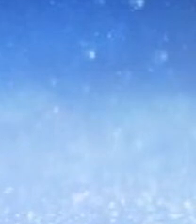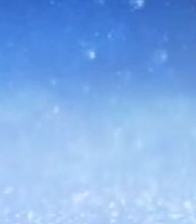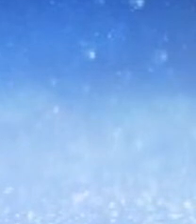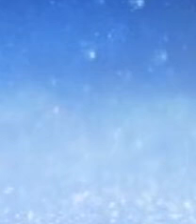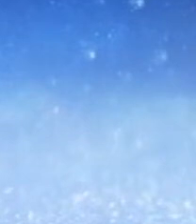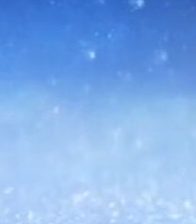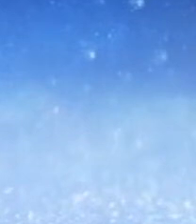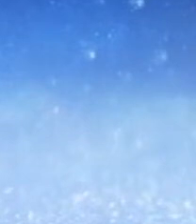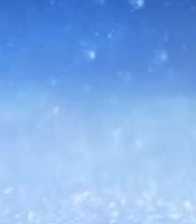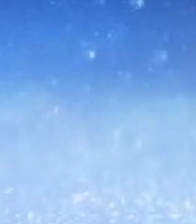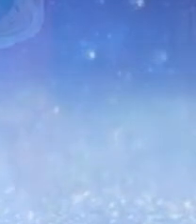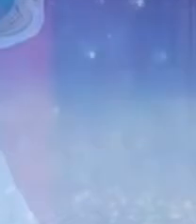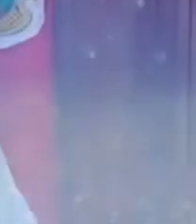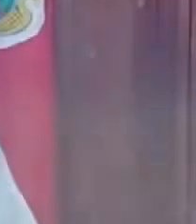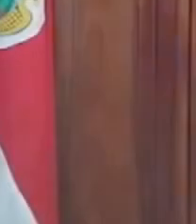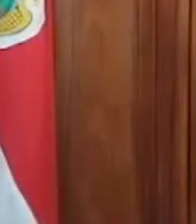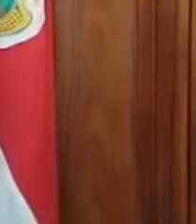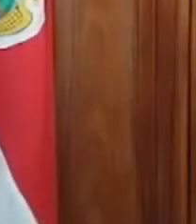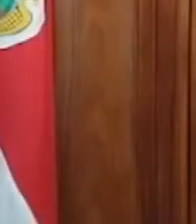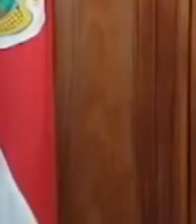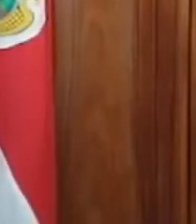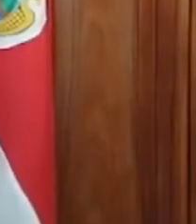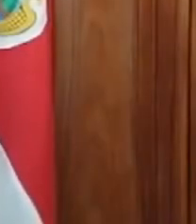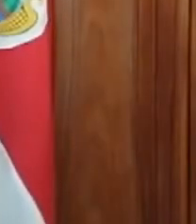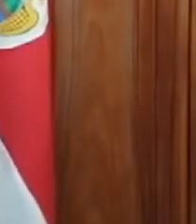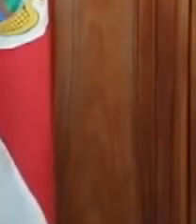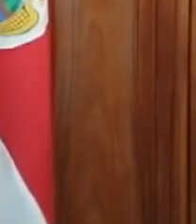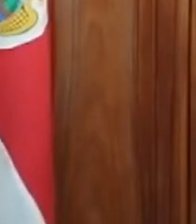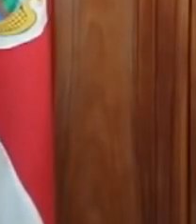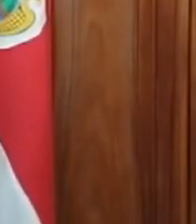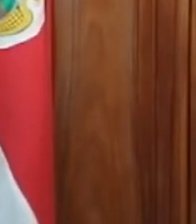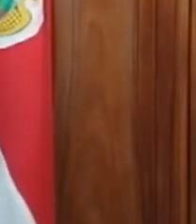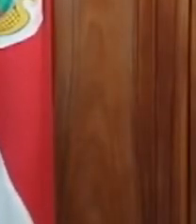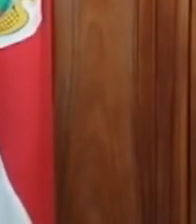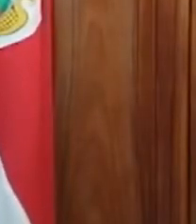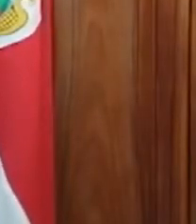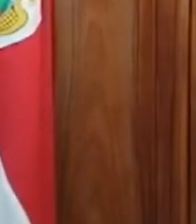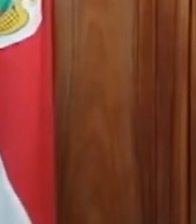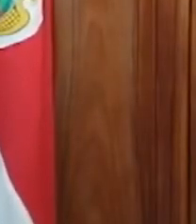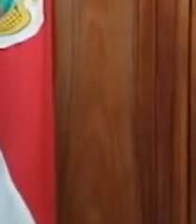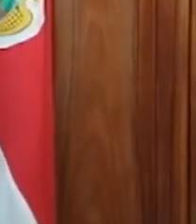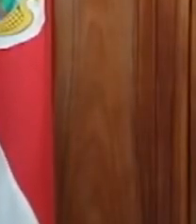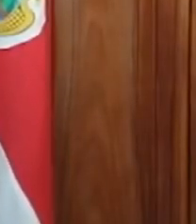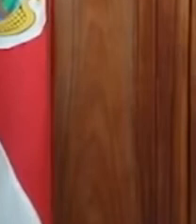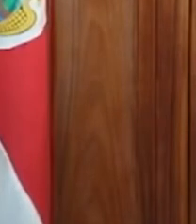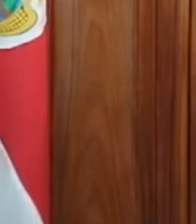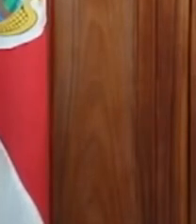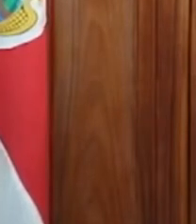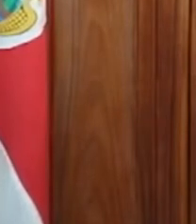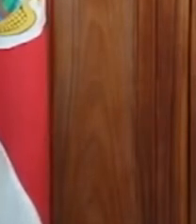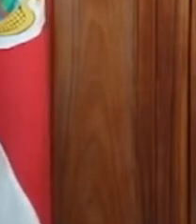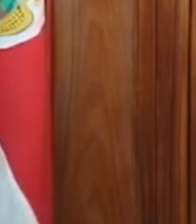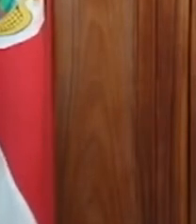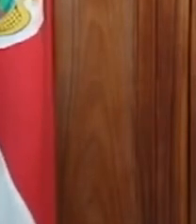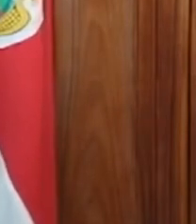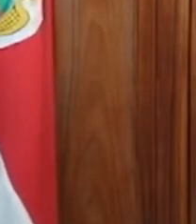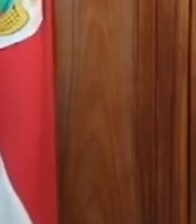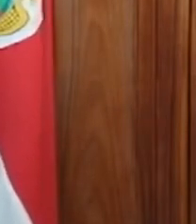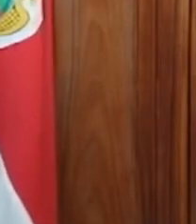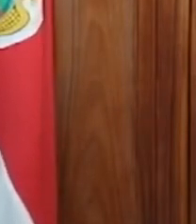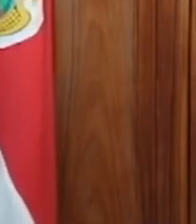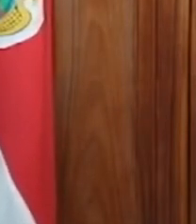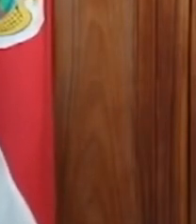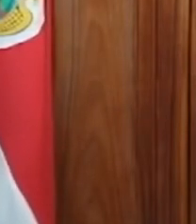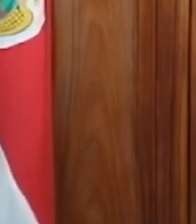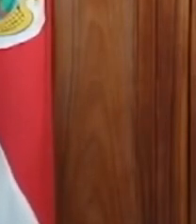En ocasión del bicentenario de la independencia de la República de Costa Rica, quisiera